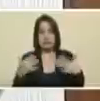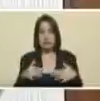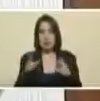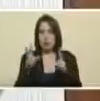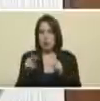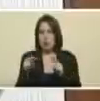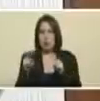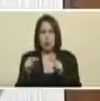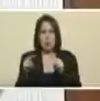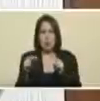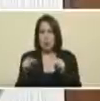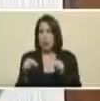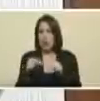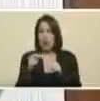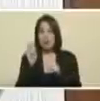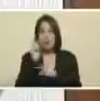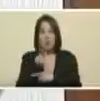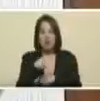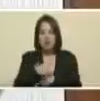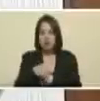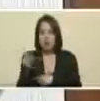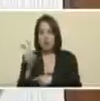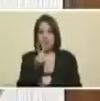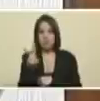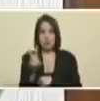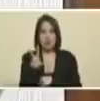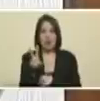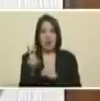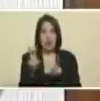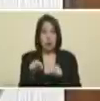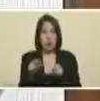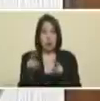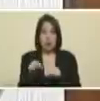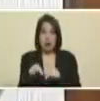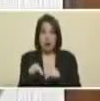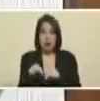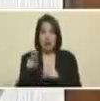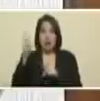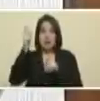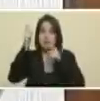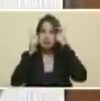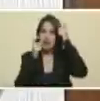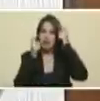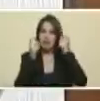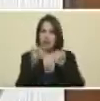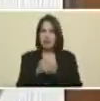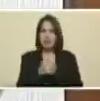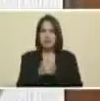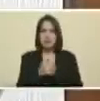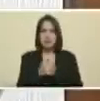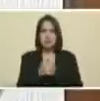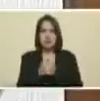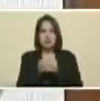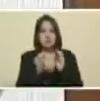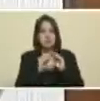nunca vista en Venezuela. Y el comandante Chávez entonces llamó al mejor de los